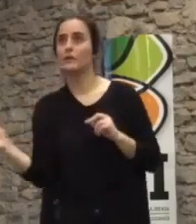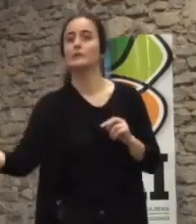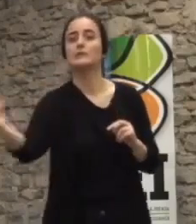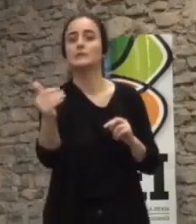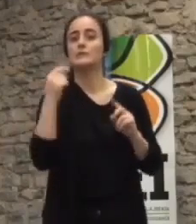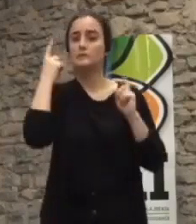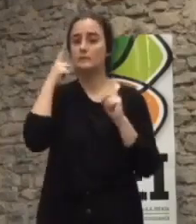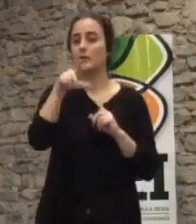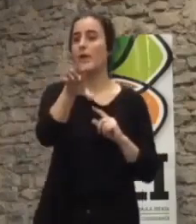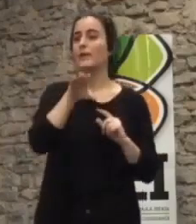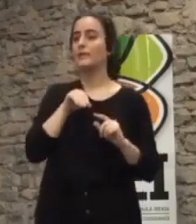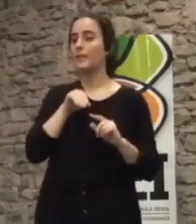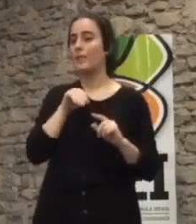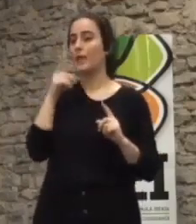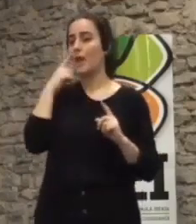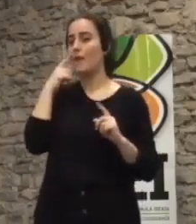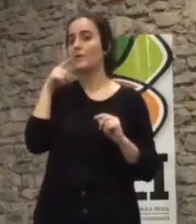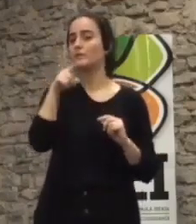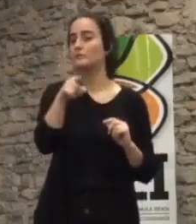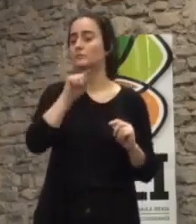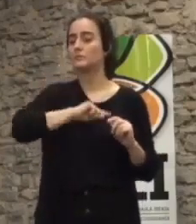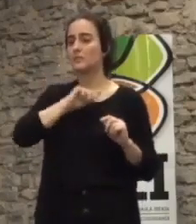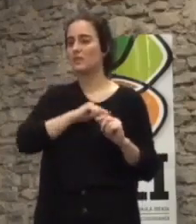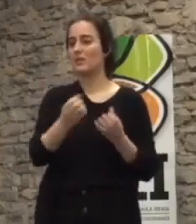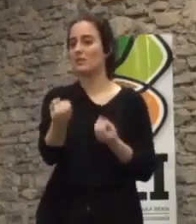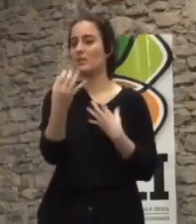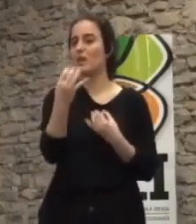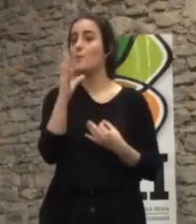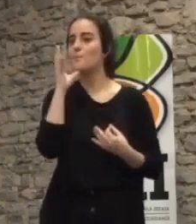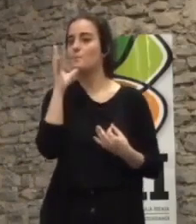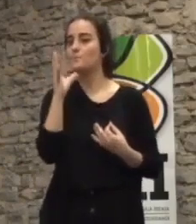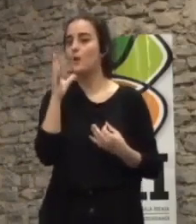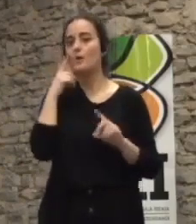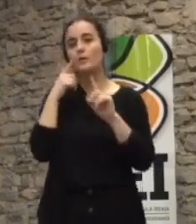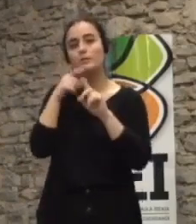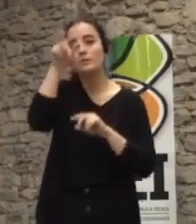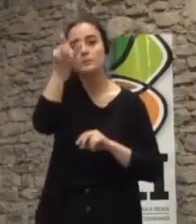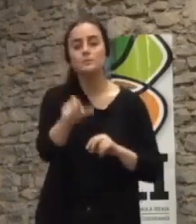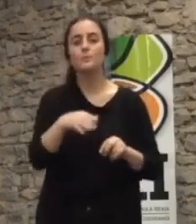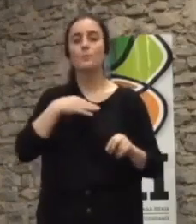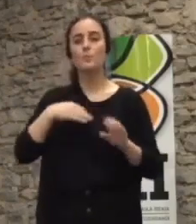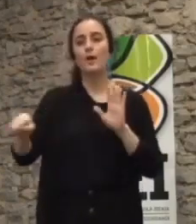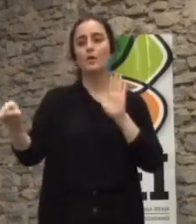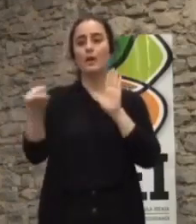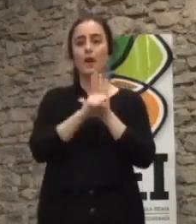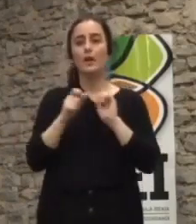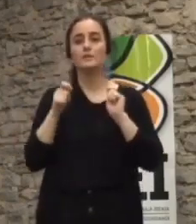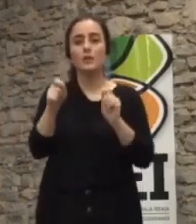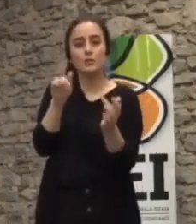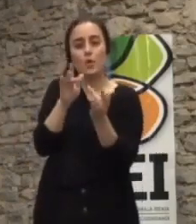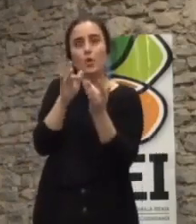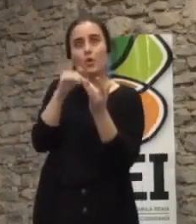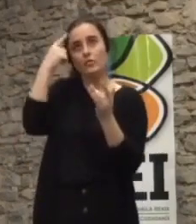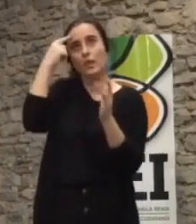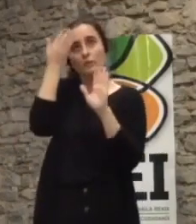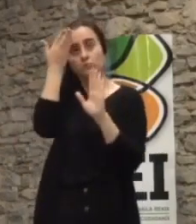o entender desde dónde ha venido esa sensación para que esta persona pueda entrar en contacto con el estereotipo que tiene en su cabeza.